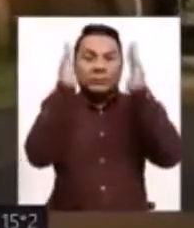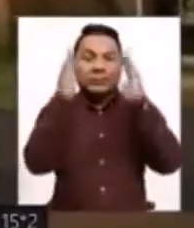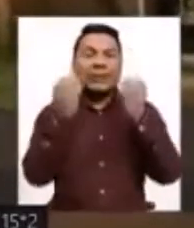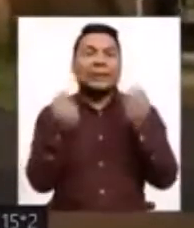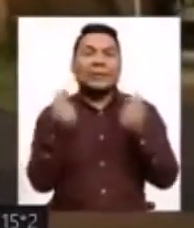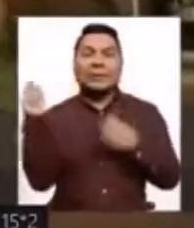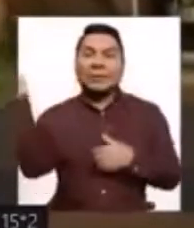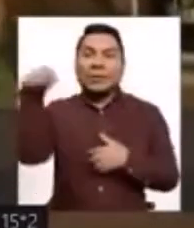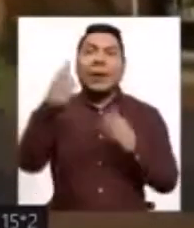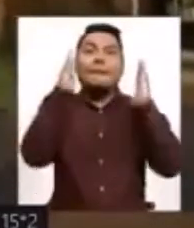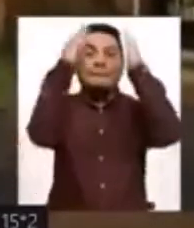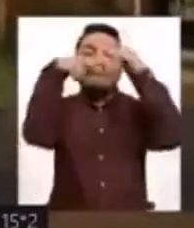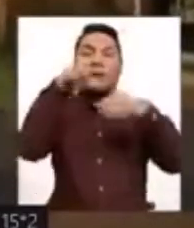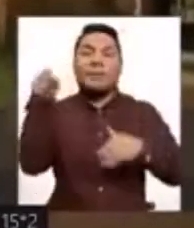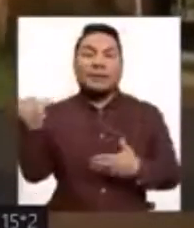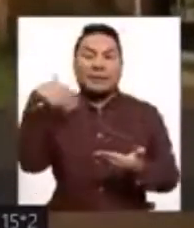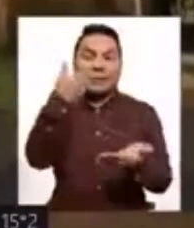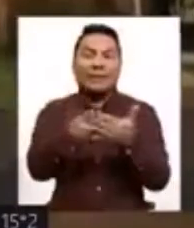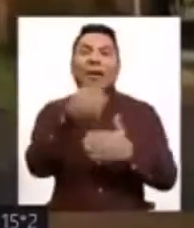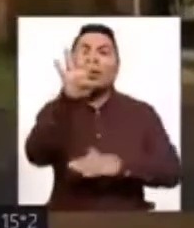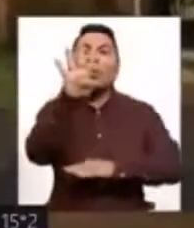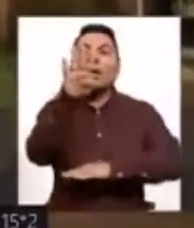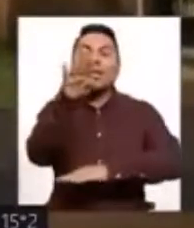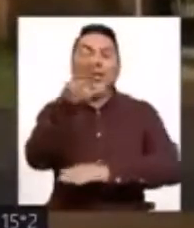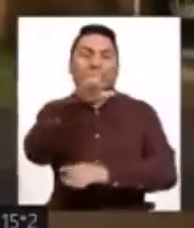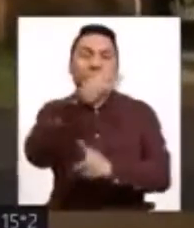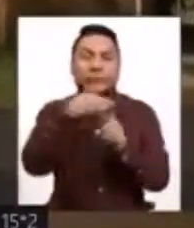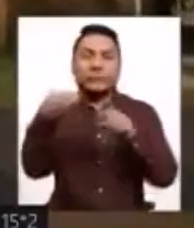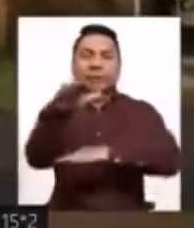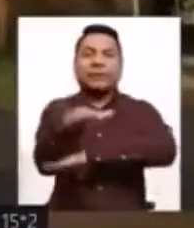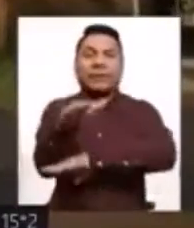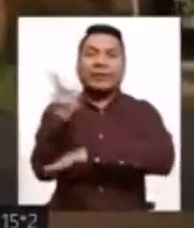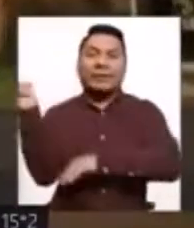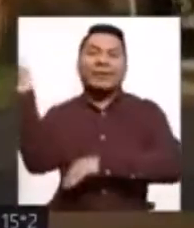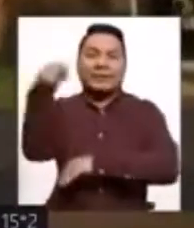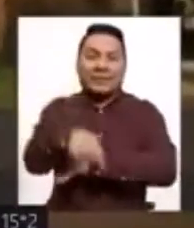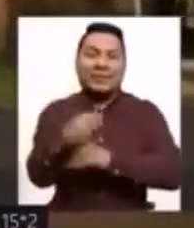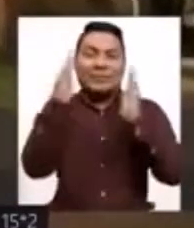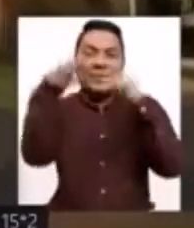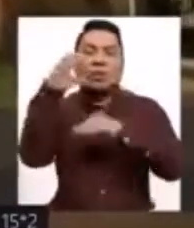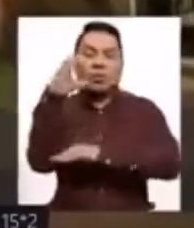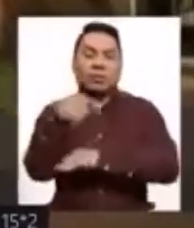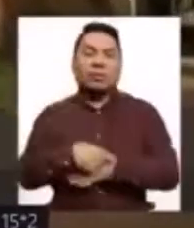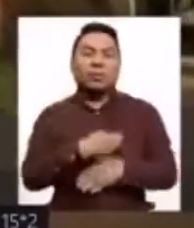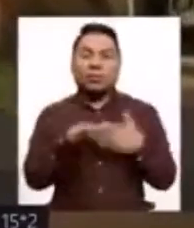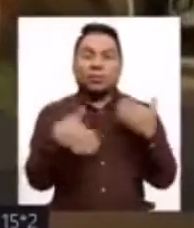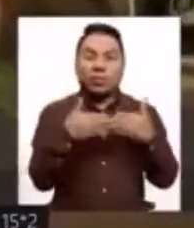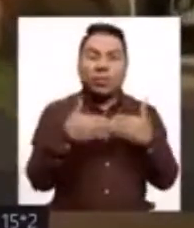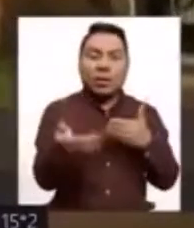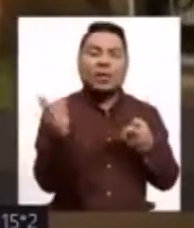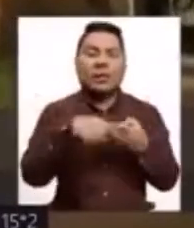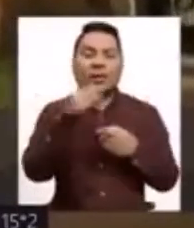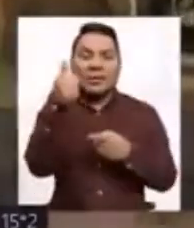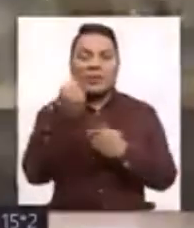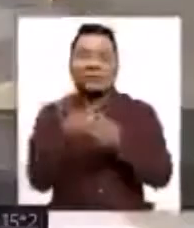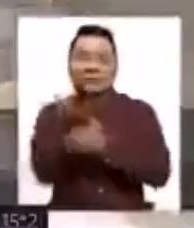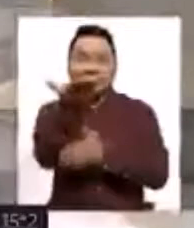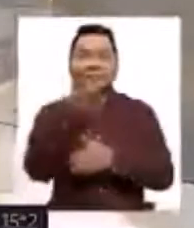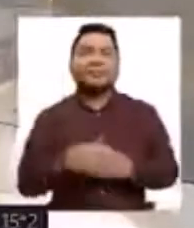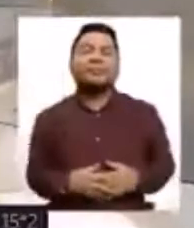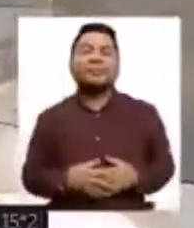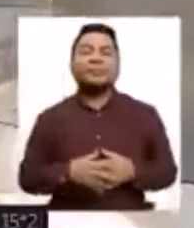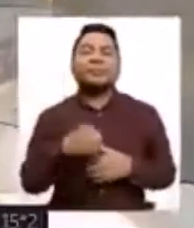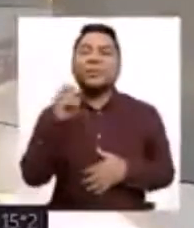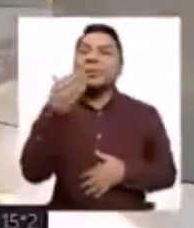Papa Francisco a las 4:30 de la tarde y a todas las actividades que tiene programada hasta el 10 de septiembre. Adelante, colegas en estudios.